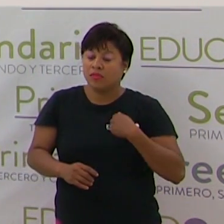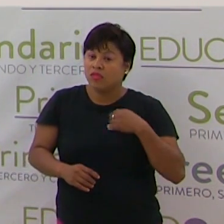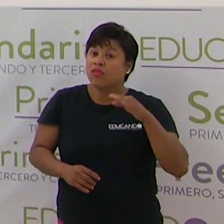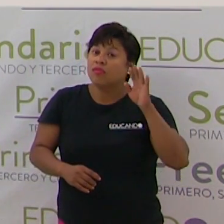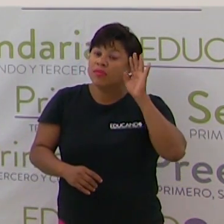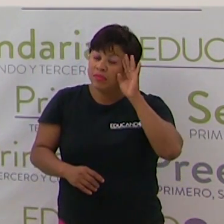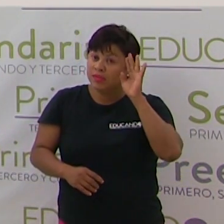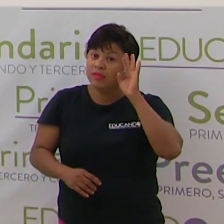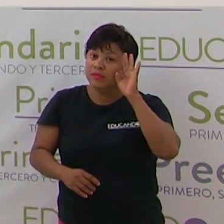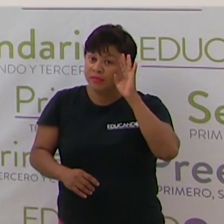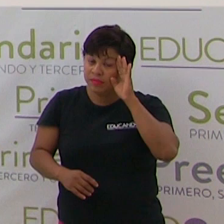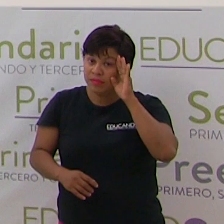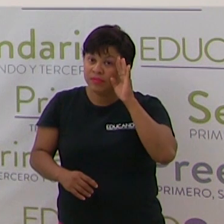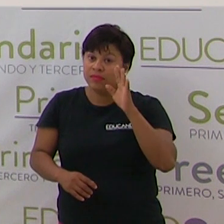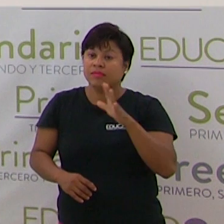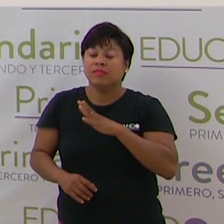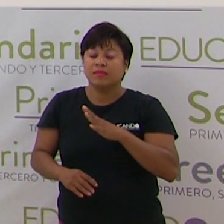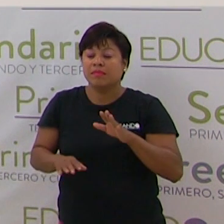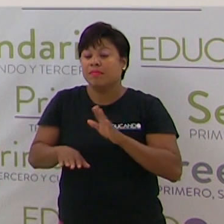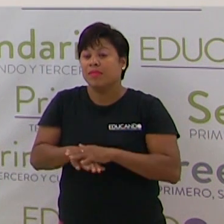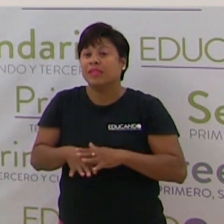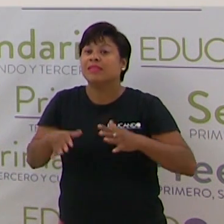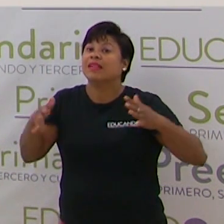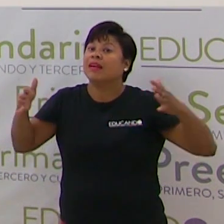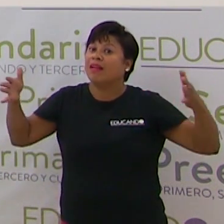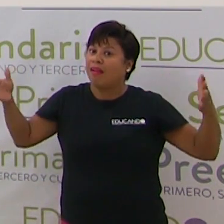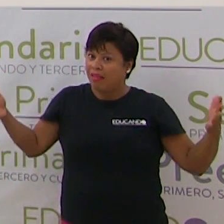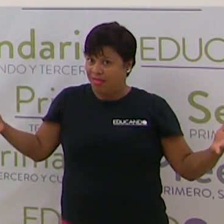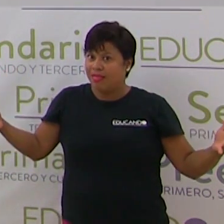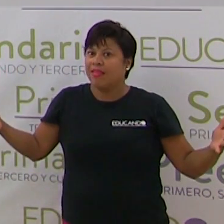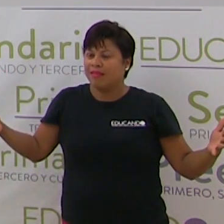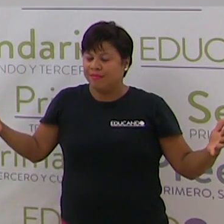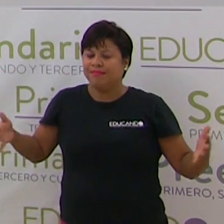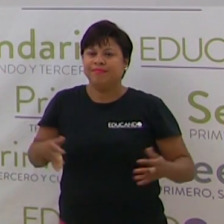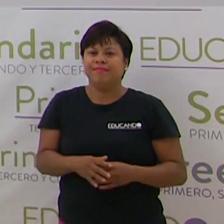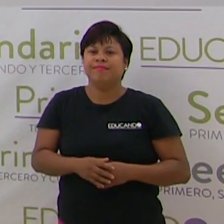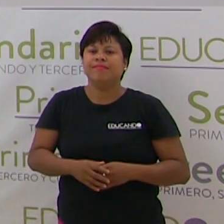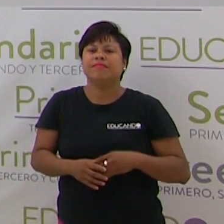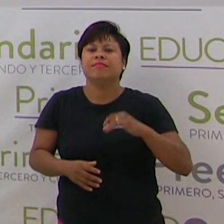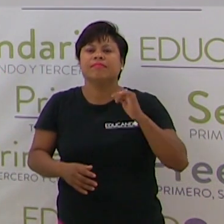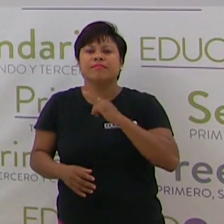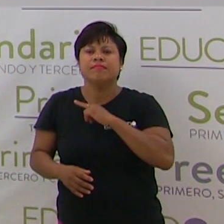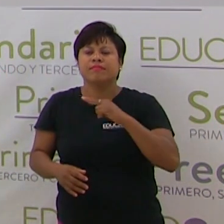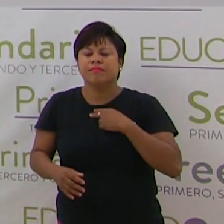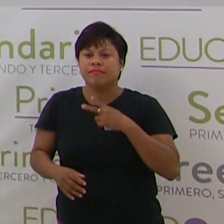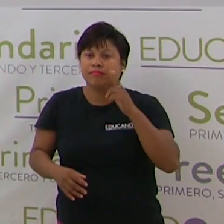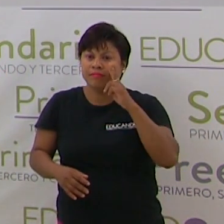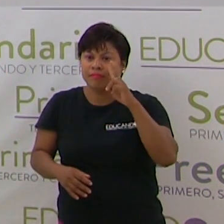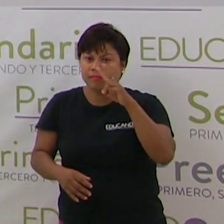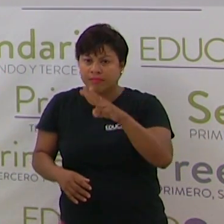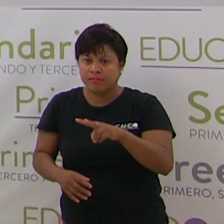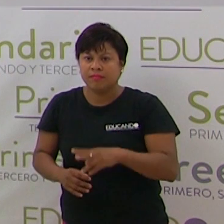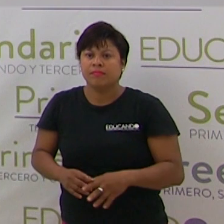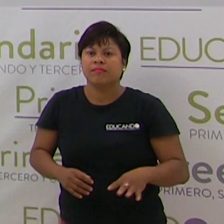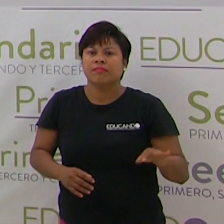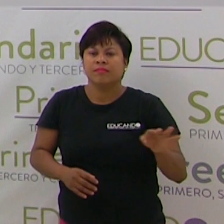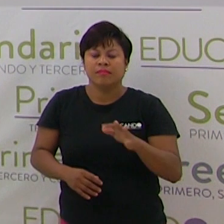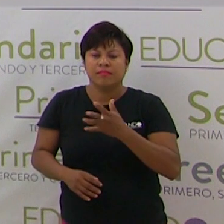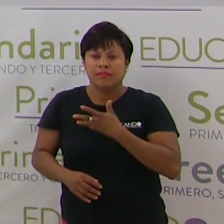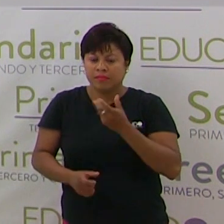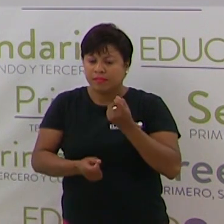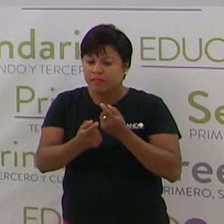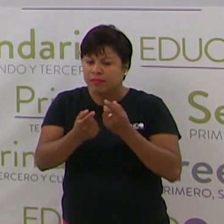creo que está más grande, ¿verdad? Y si nosotros hemos visto en algún lugar un